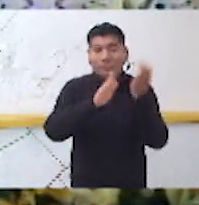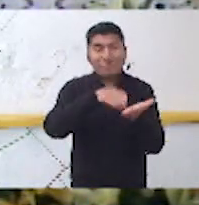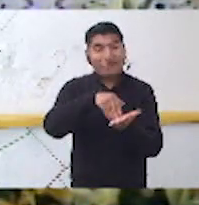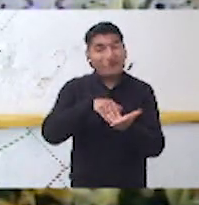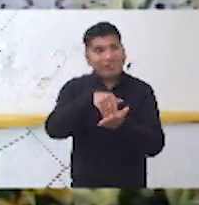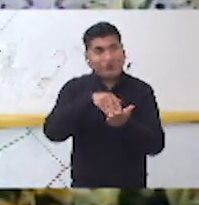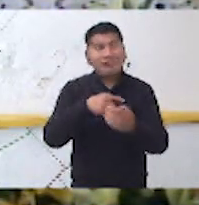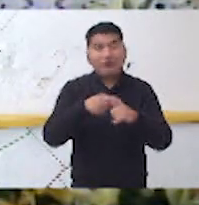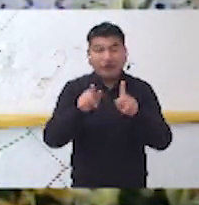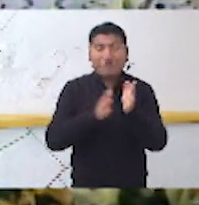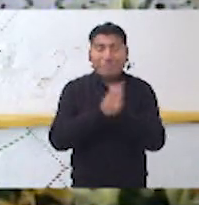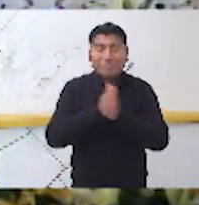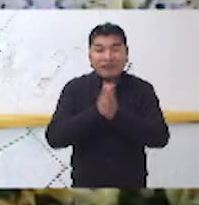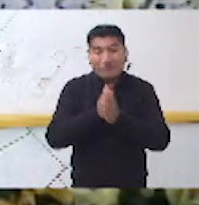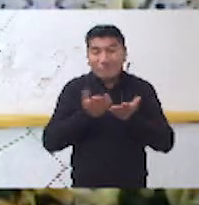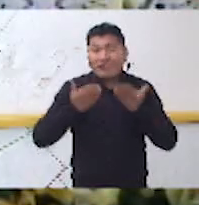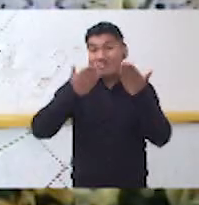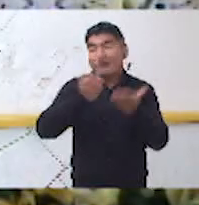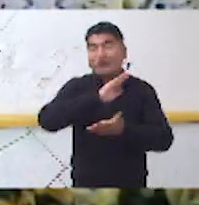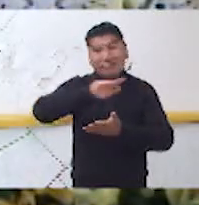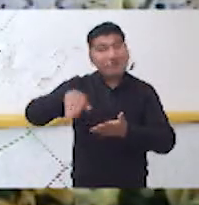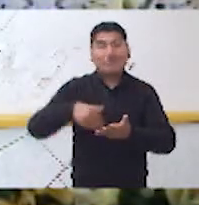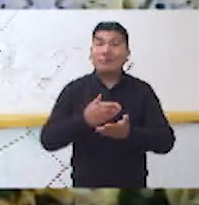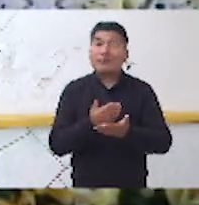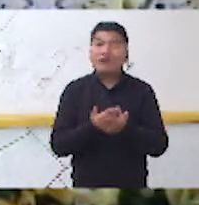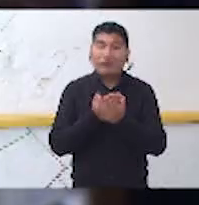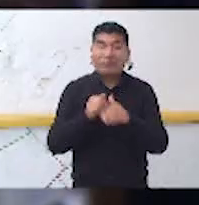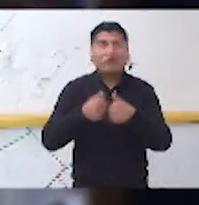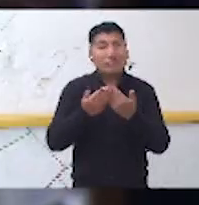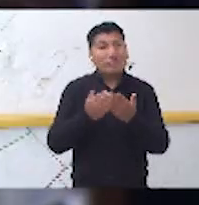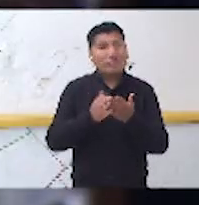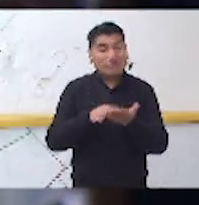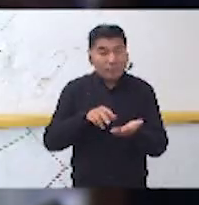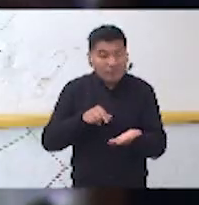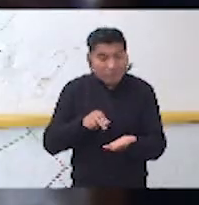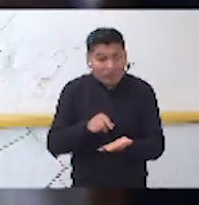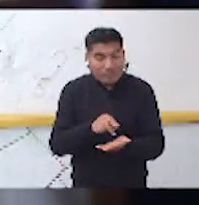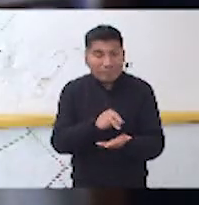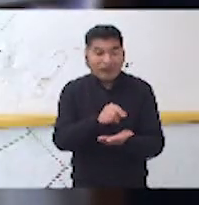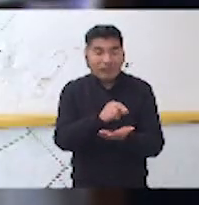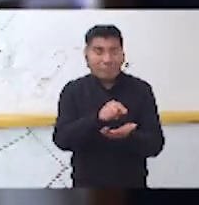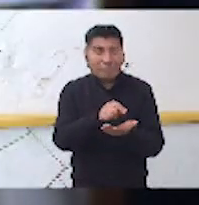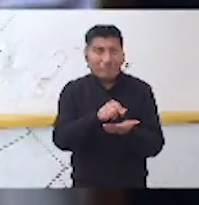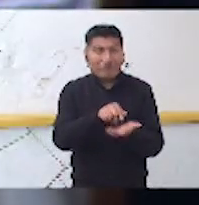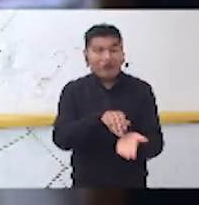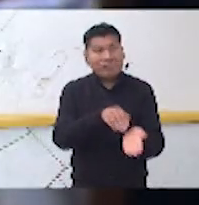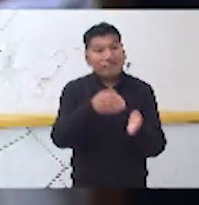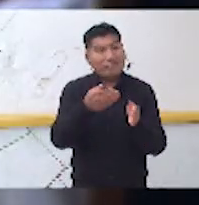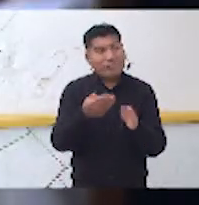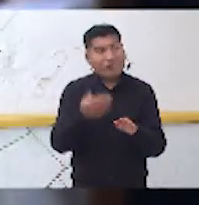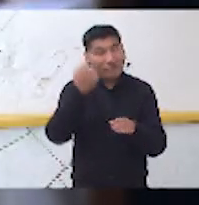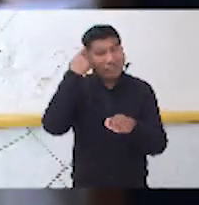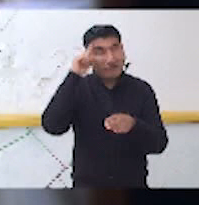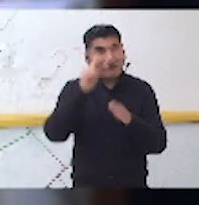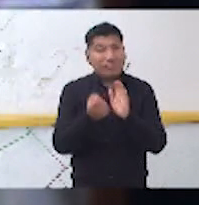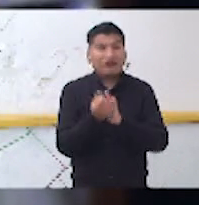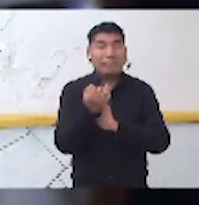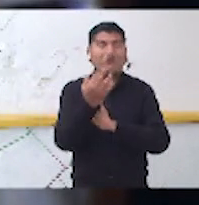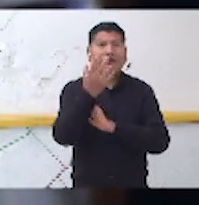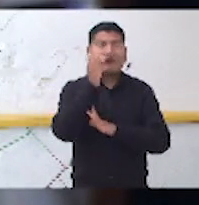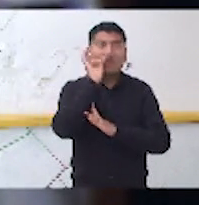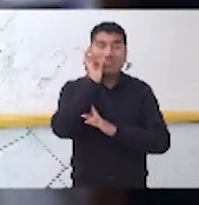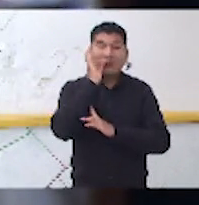con el deseo de darse todo a todos, como el grano de trigo dispuesto a morir para producir mucho